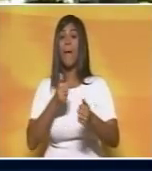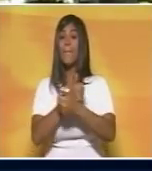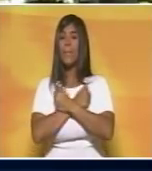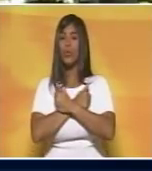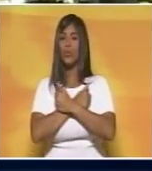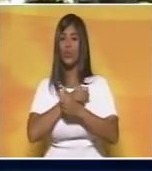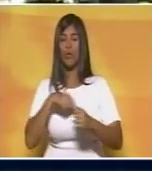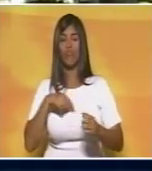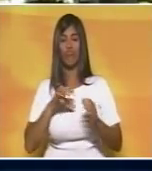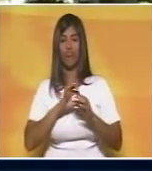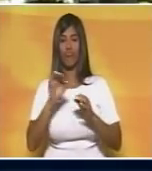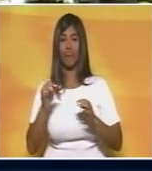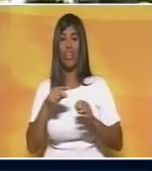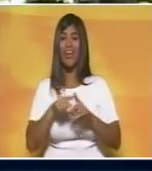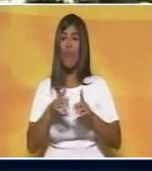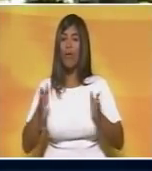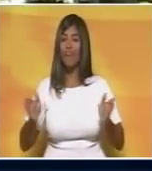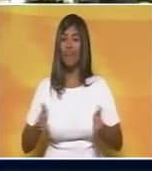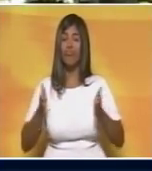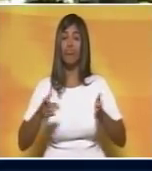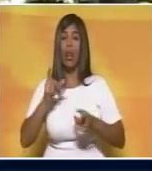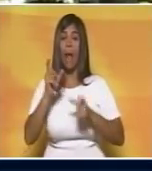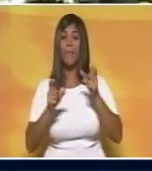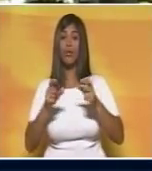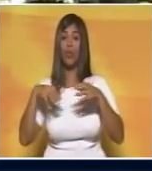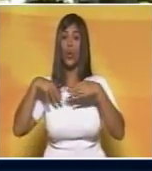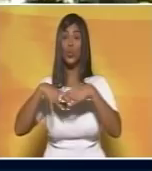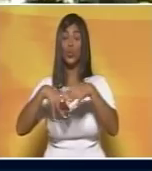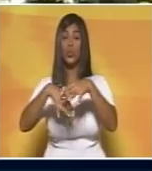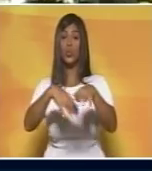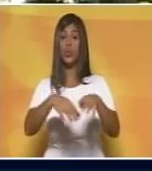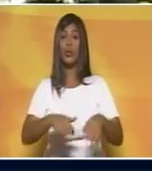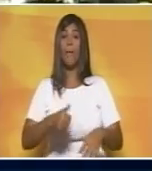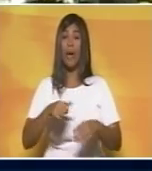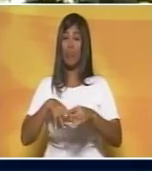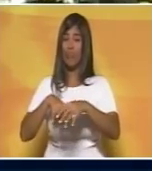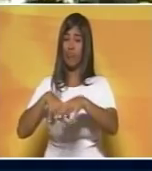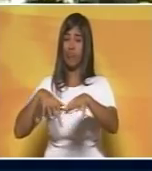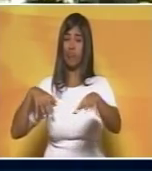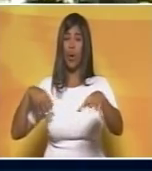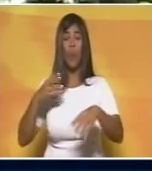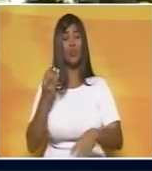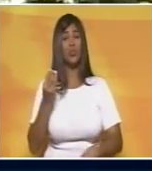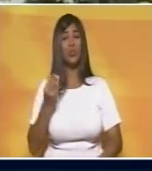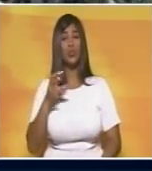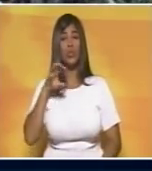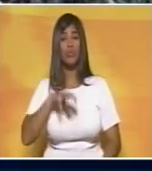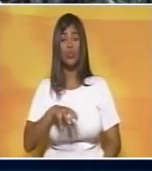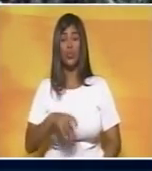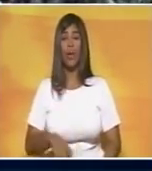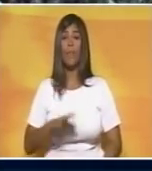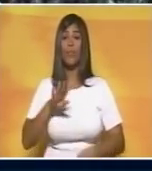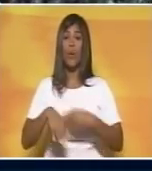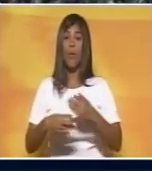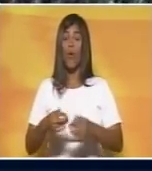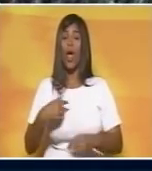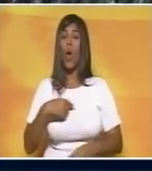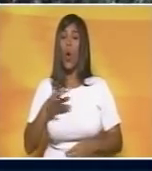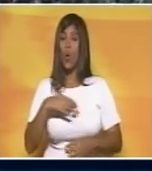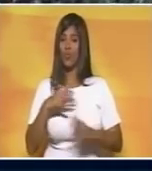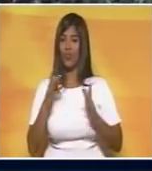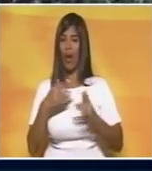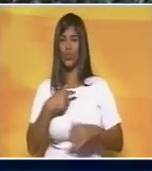indefinidamente. Aquello empujó a los ciudadanos a salir a las calles en la manifestación más multitudinaria que ha vivido la ciudad desde que volviera a manos chinas